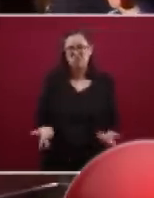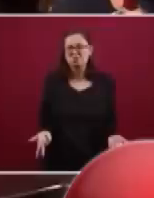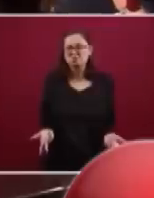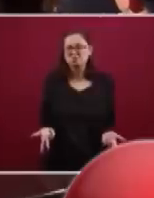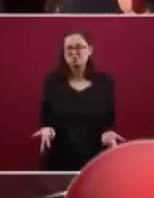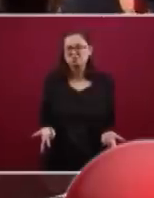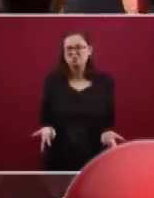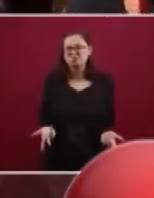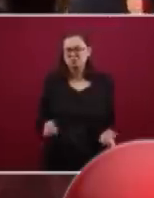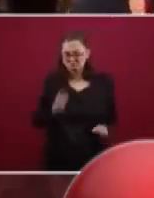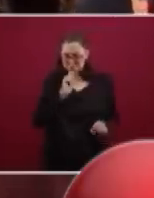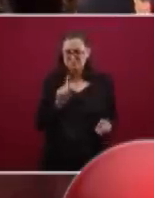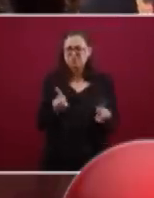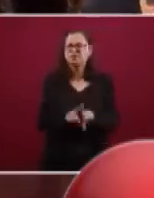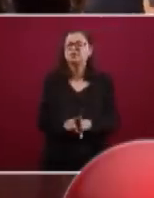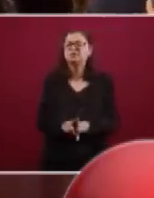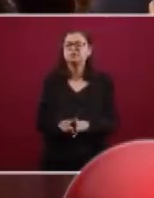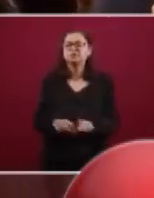Pero no solo eso,